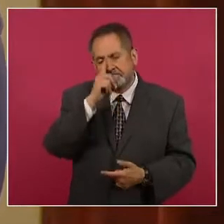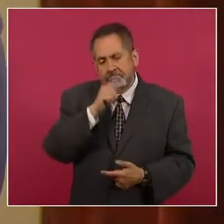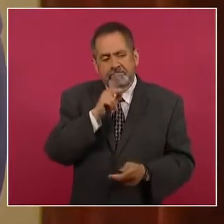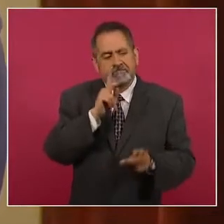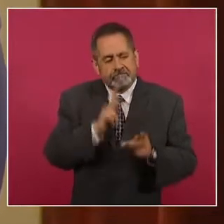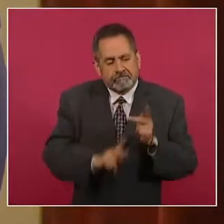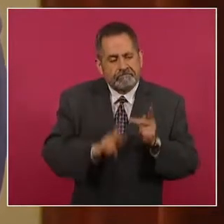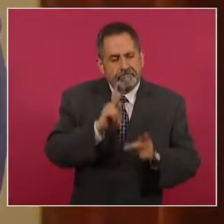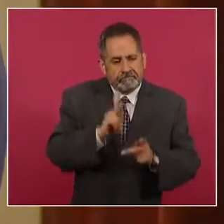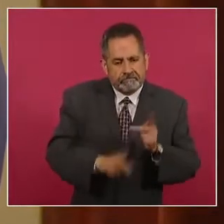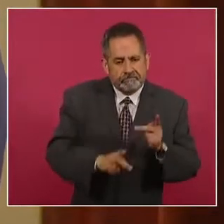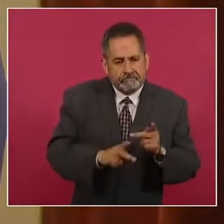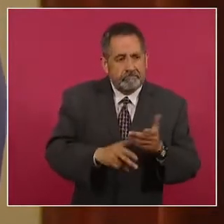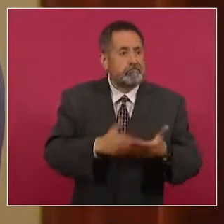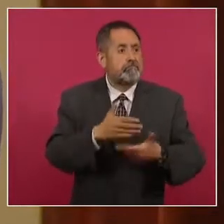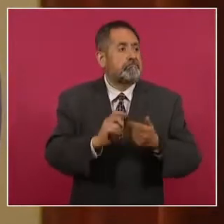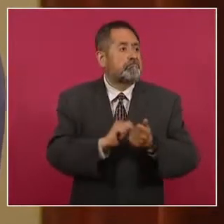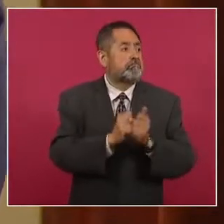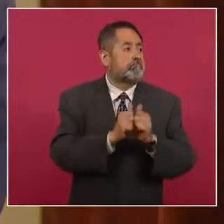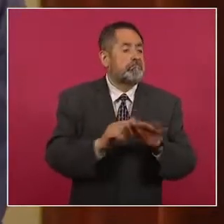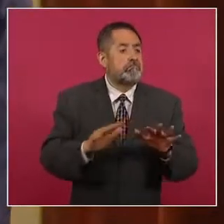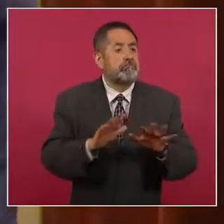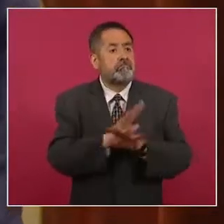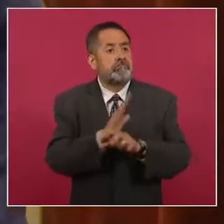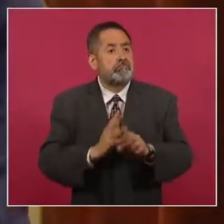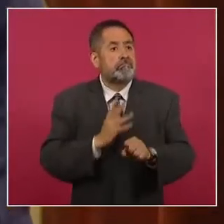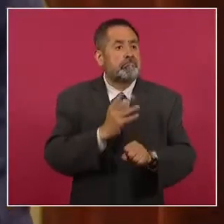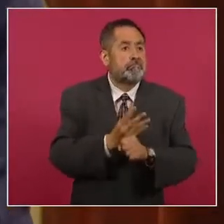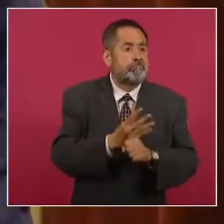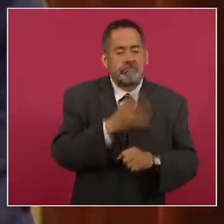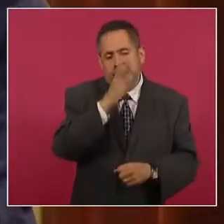avanzar en el proceso de transformación